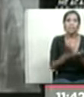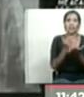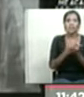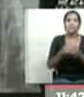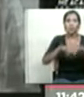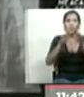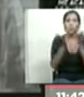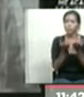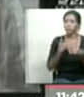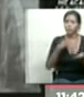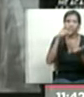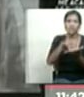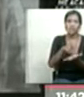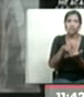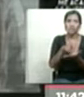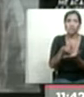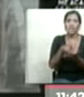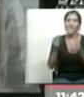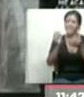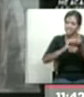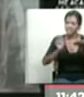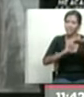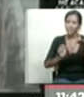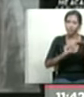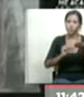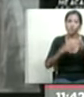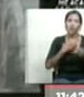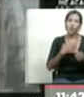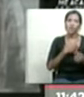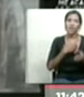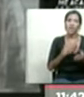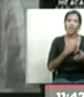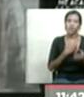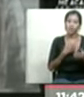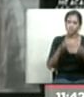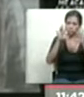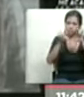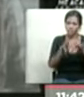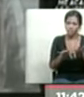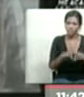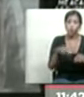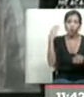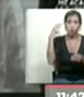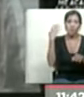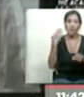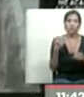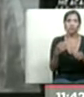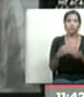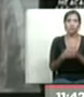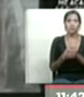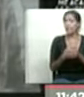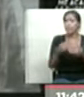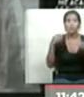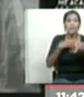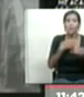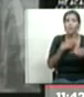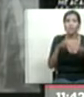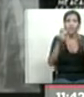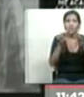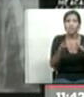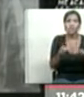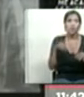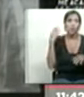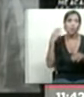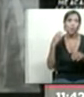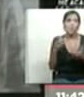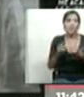esté escribiendo una novela, estoy escribiendo una novela colombiana. Es decir, la novela no es más colombiana porque la escriba